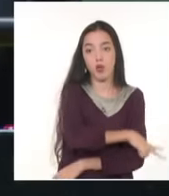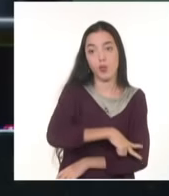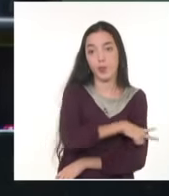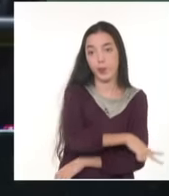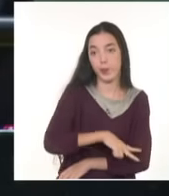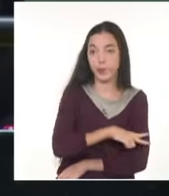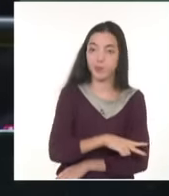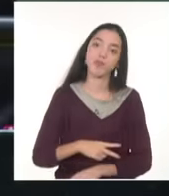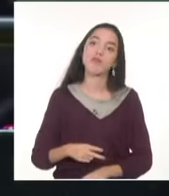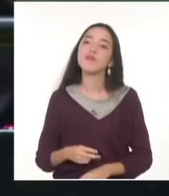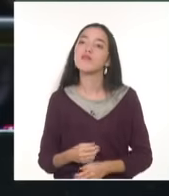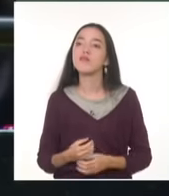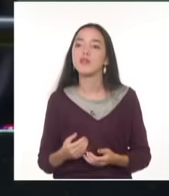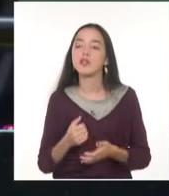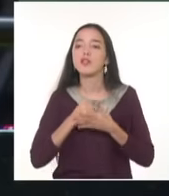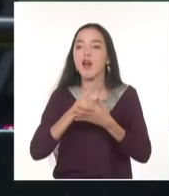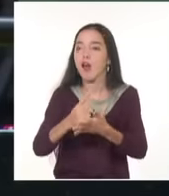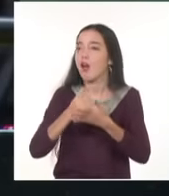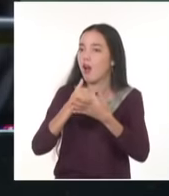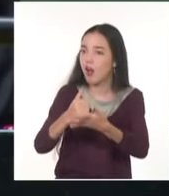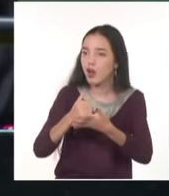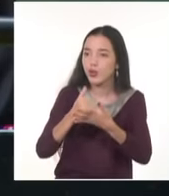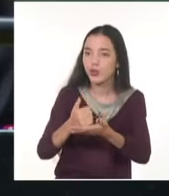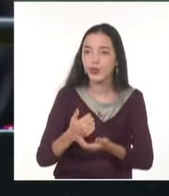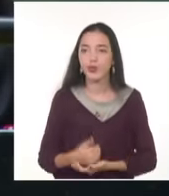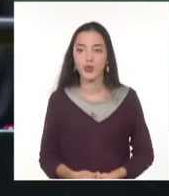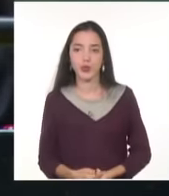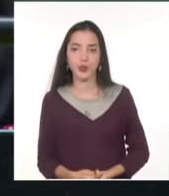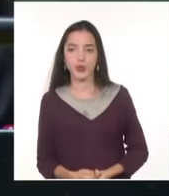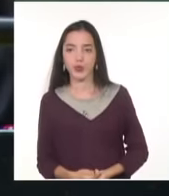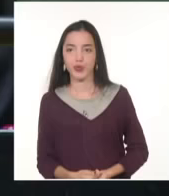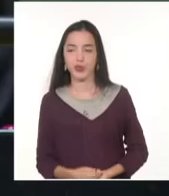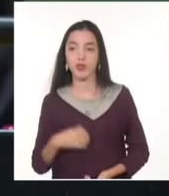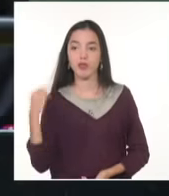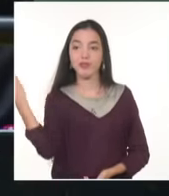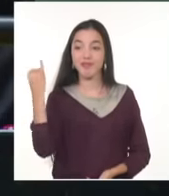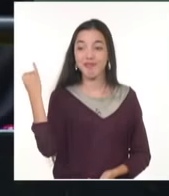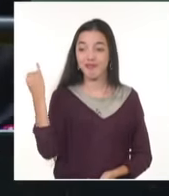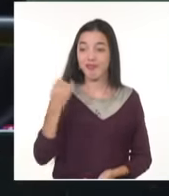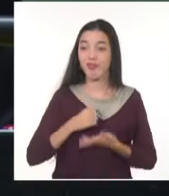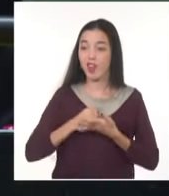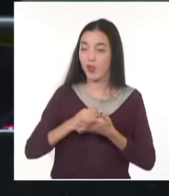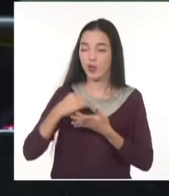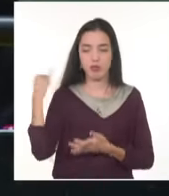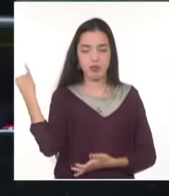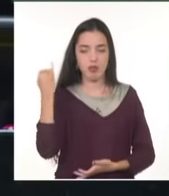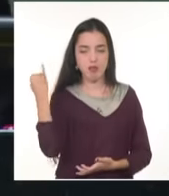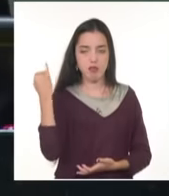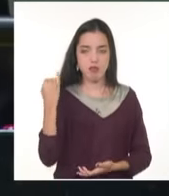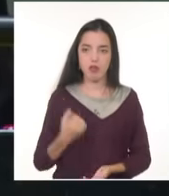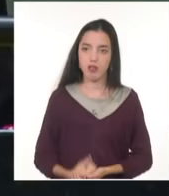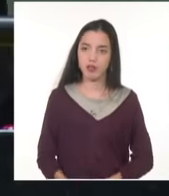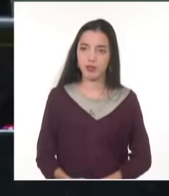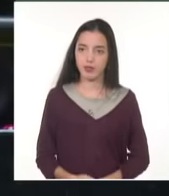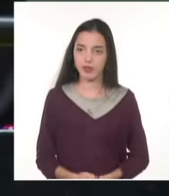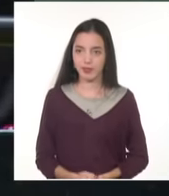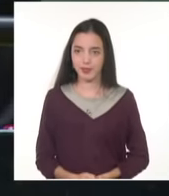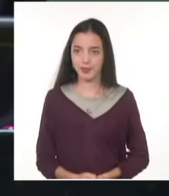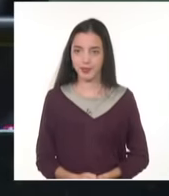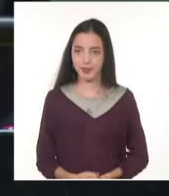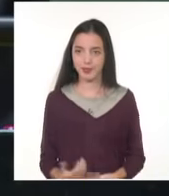la solidaridad, la cooperación internacional, la integración y el